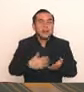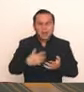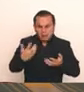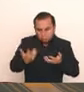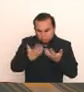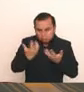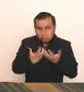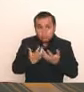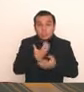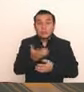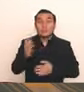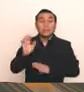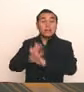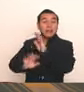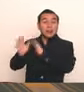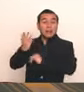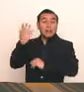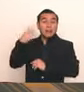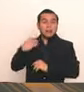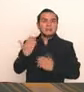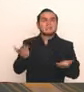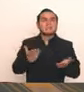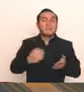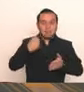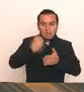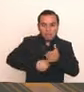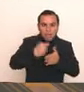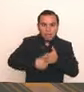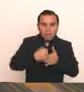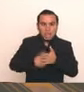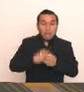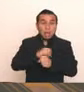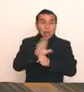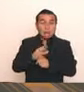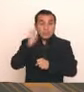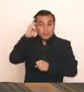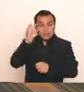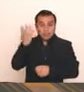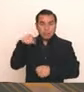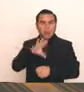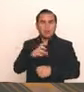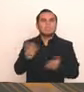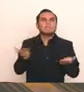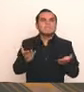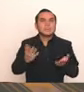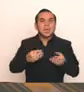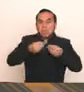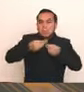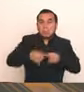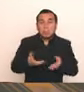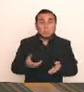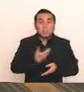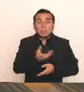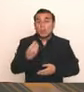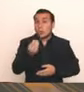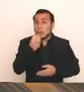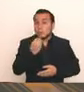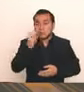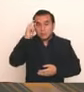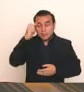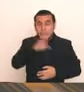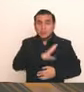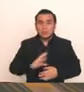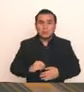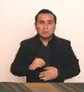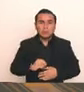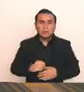sin un solo sentado otorgado en préstamos la remodelación de hospital y los insumos luego no al personal del gobierno las pastas alimenticias que seamos el país de